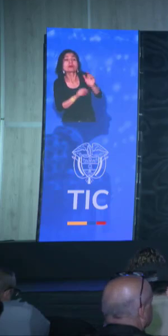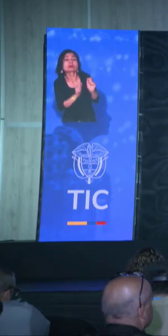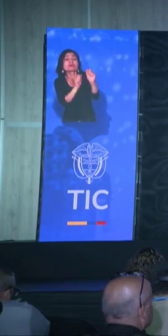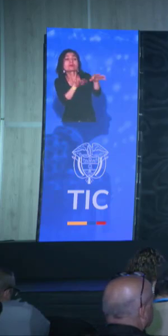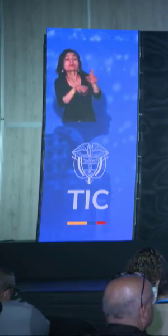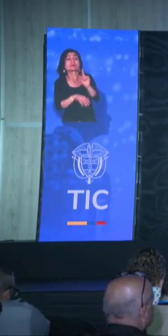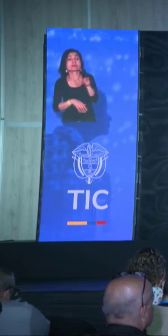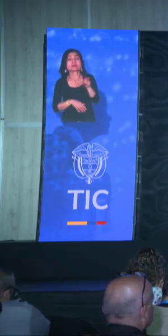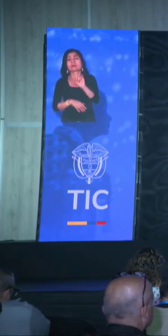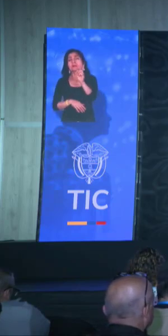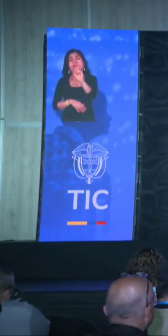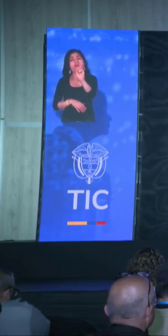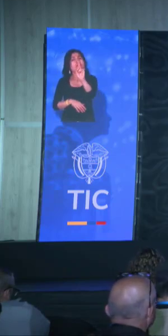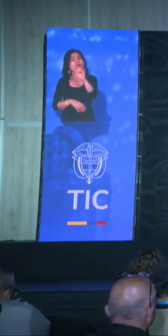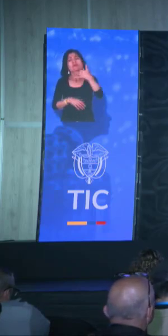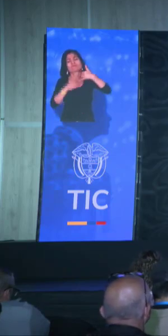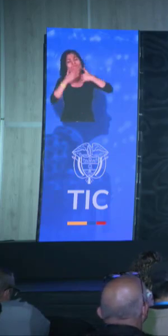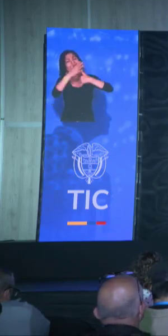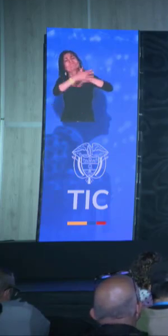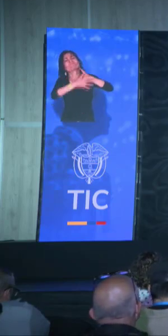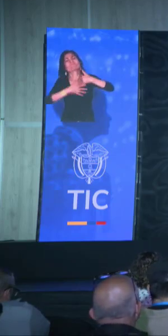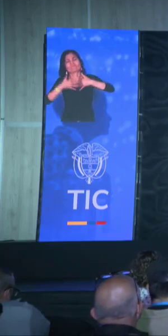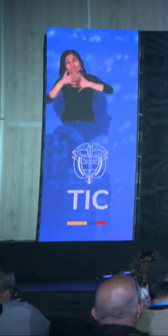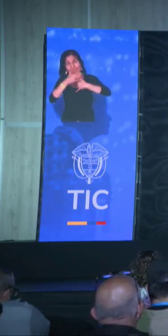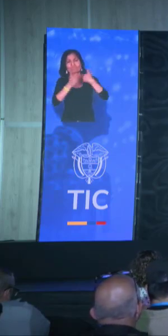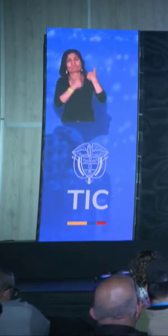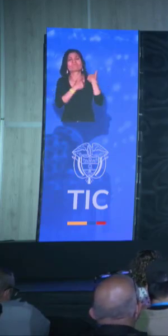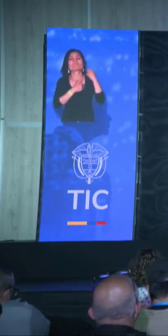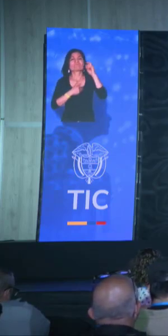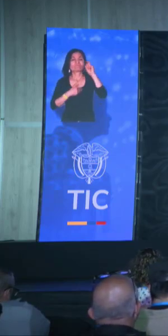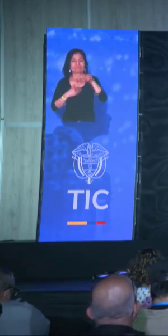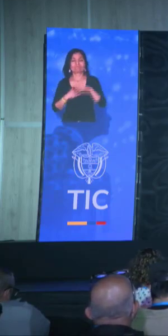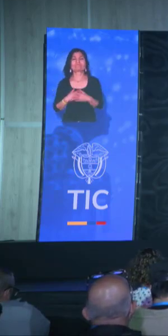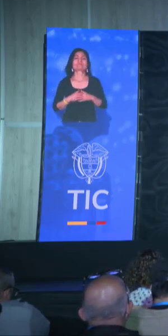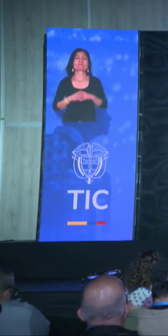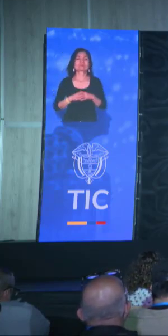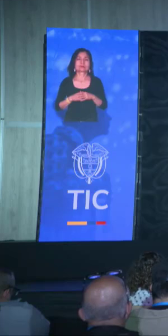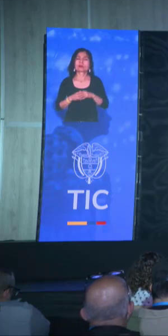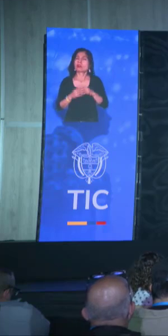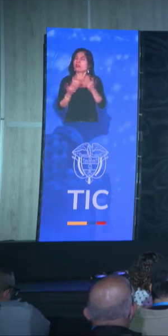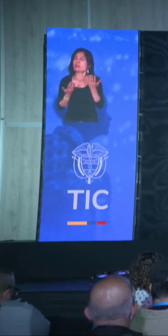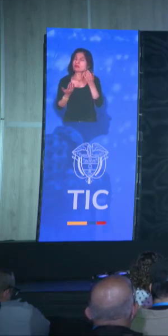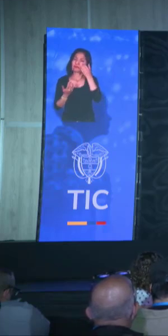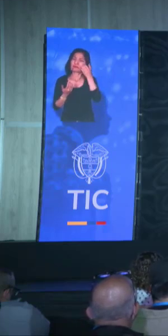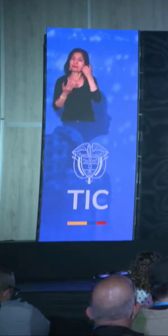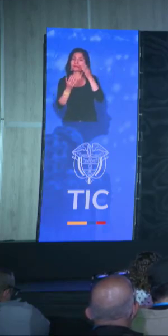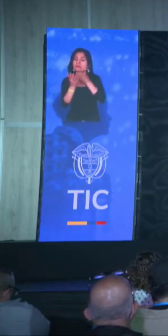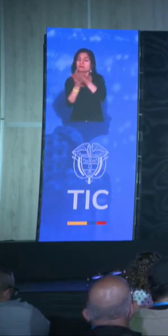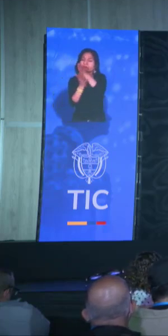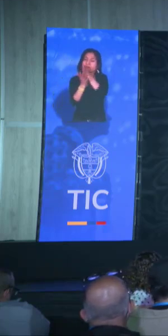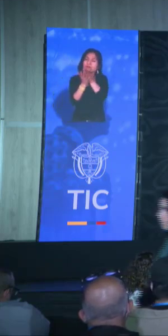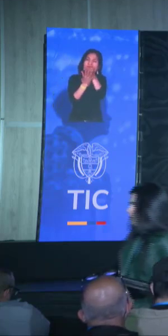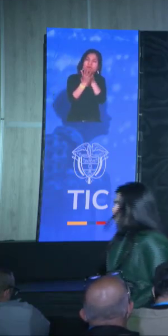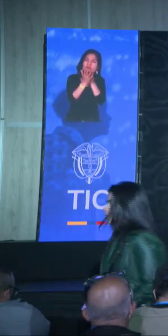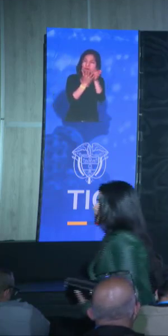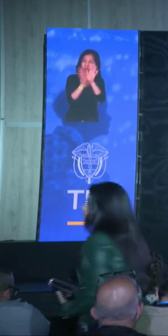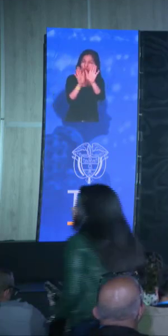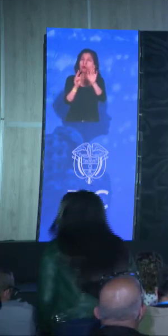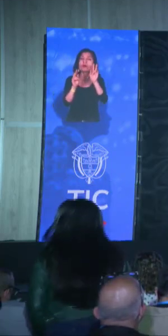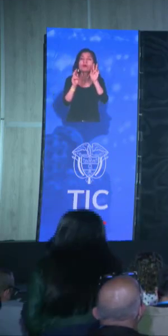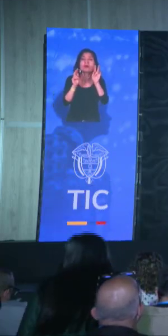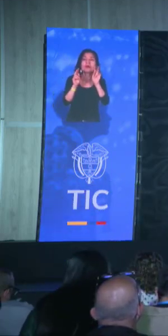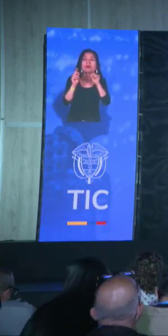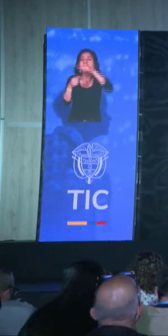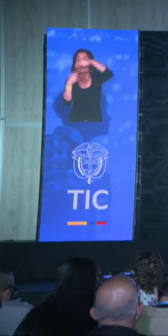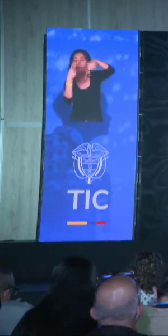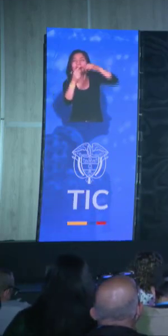que vivimos en el territorio. ¿Cuáles son los ejes de los destinos turísticos inteligentes? Muchos de ustedes ya los